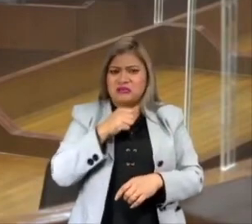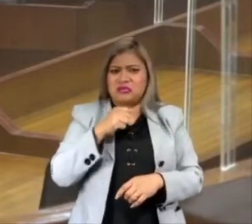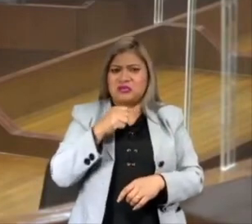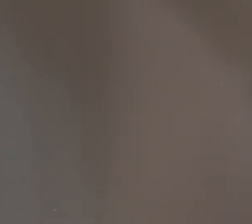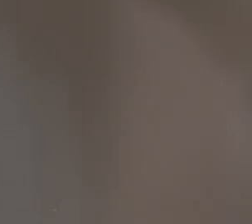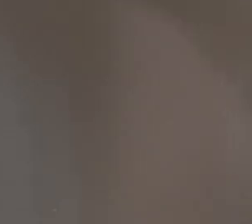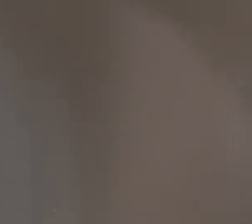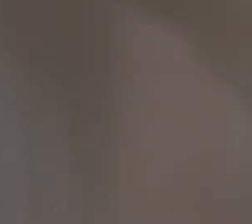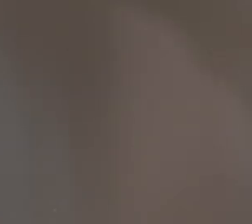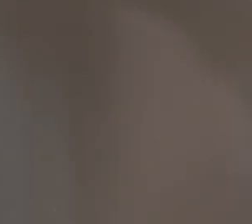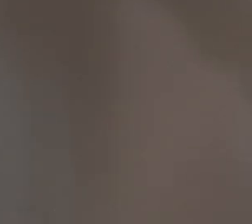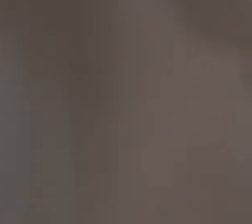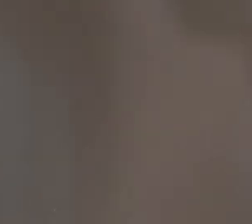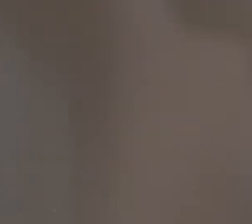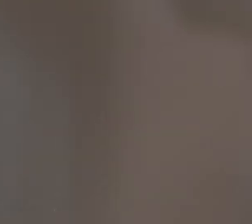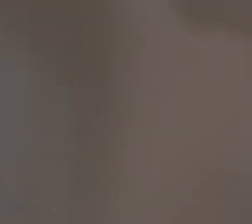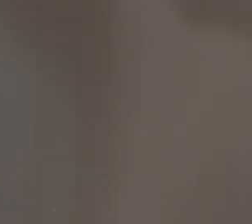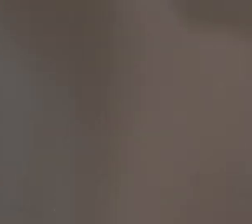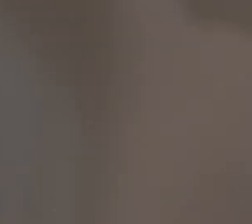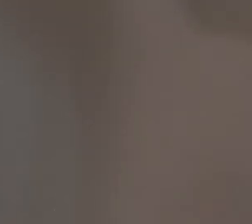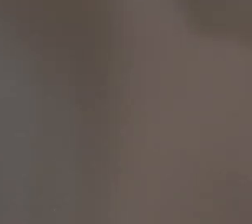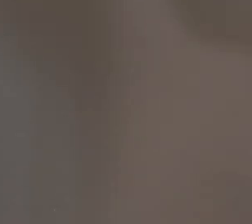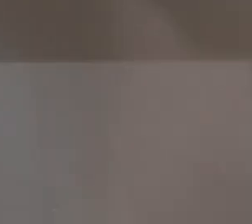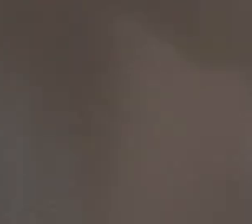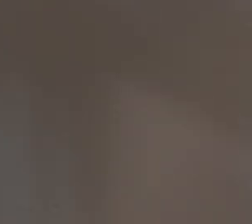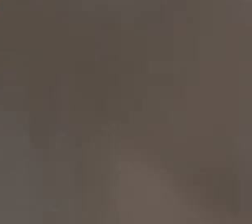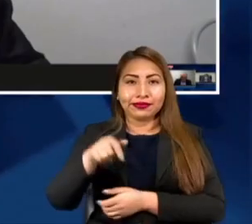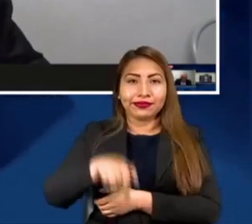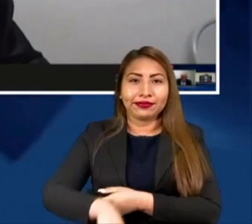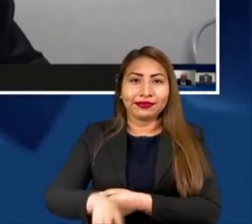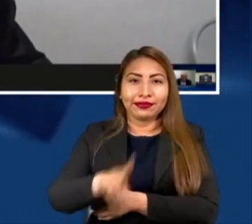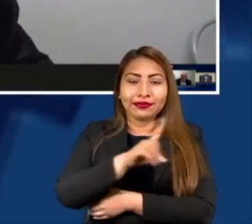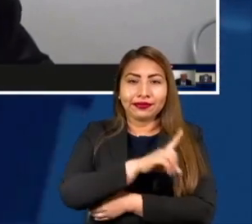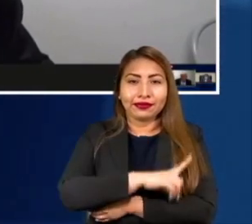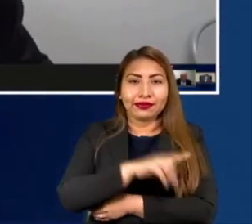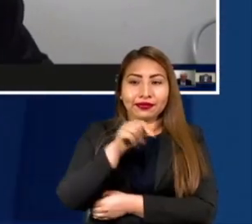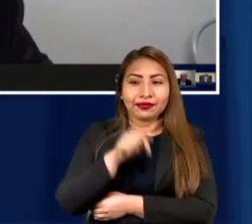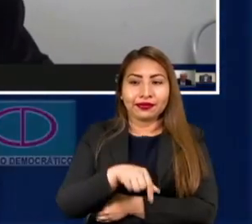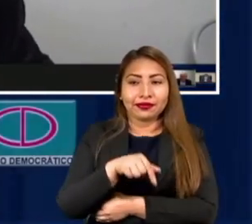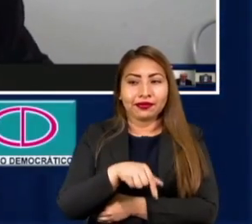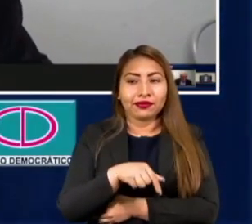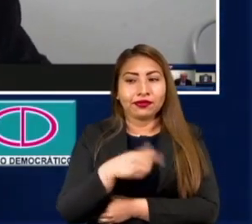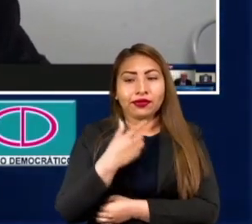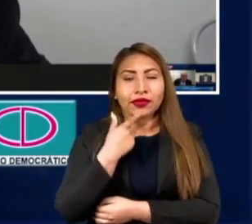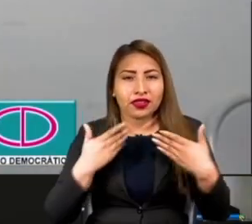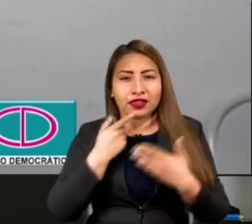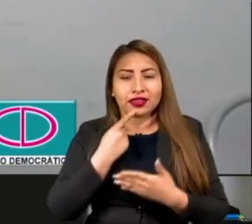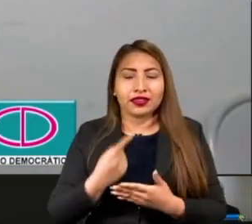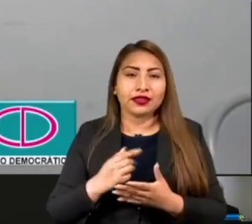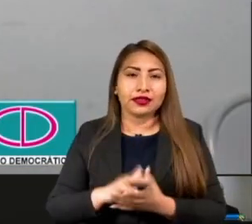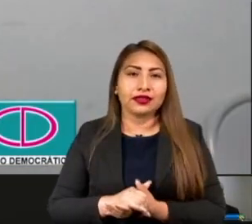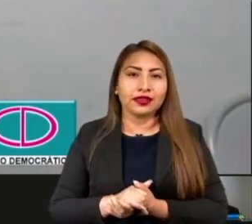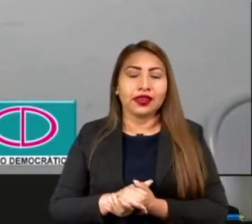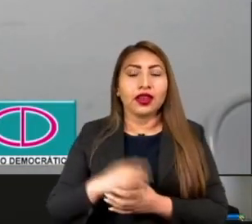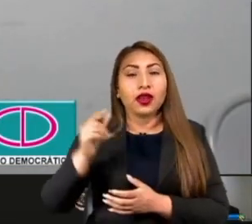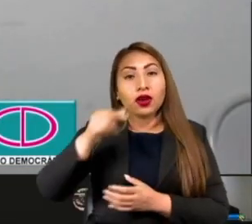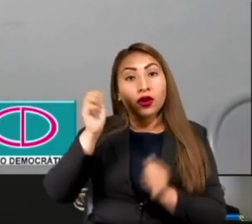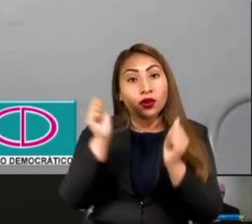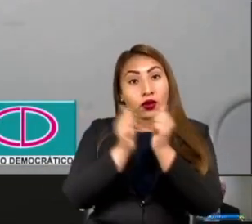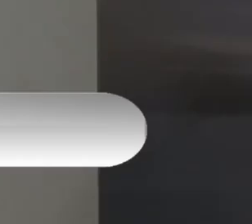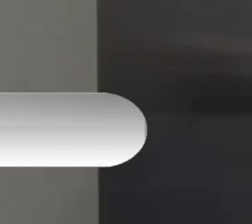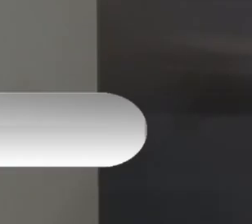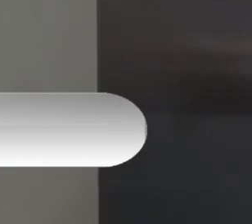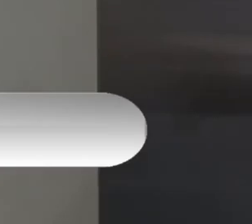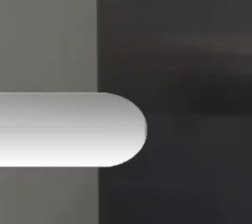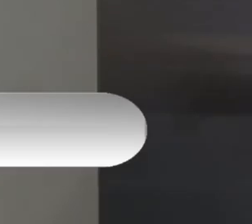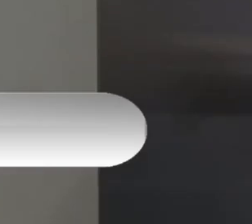así que... El desinterés, la desidia y el poco importa. Yo me siento profundamente satisfecho con el gobierno